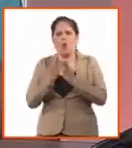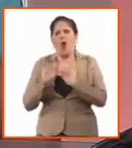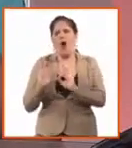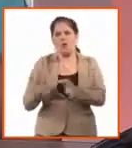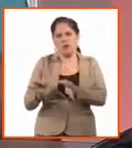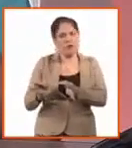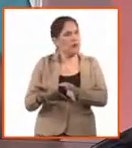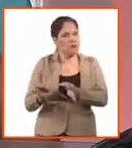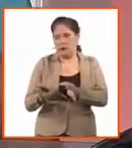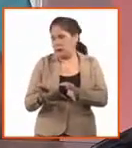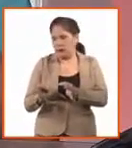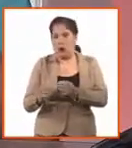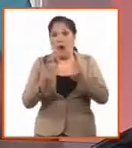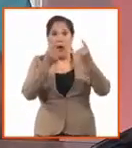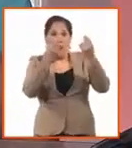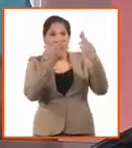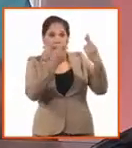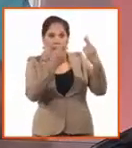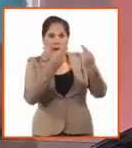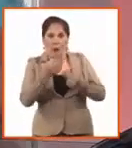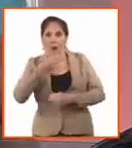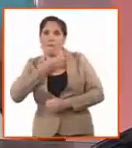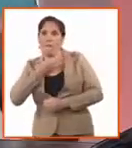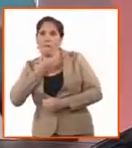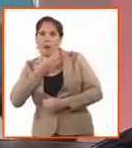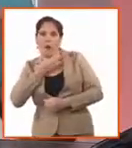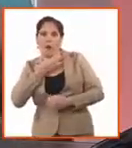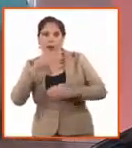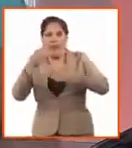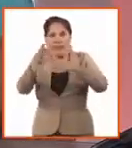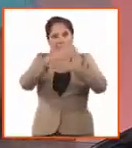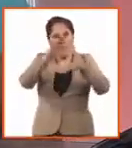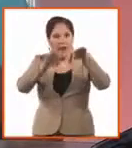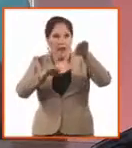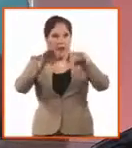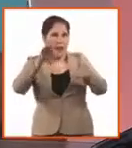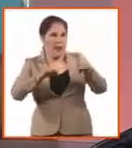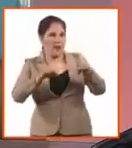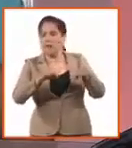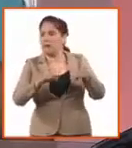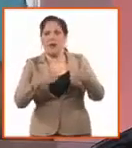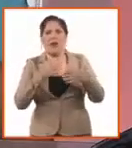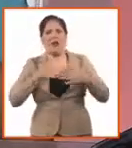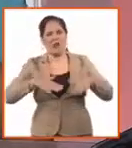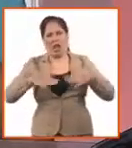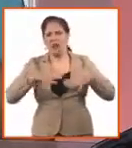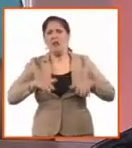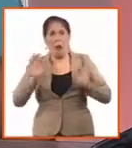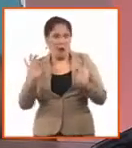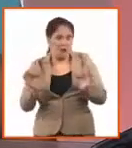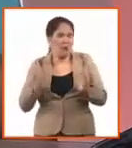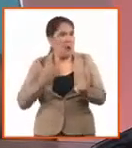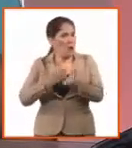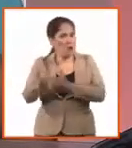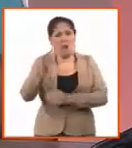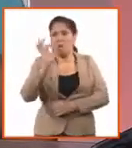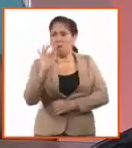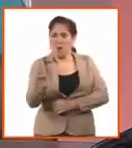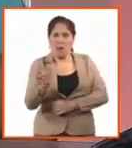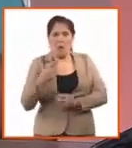crecientes desigualdades son lo que debe ser y conformarnos en ese sentido